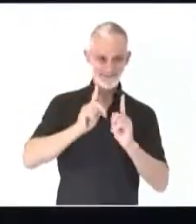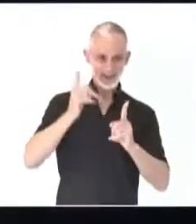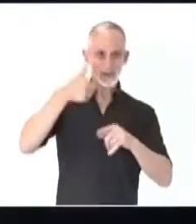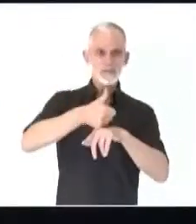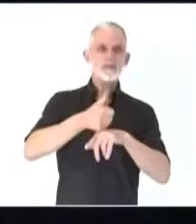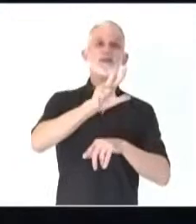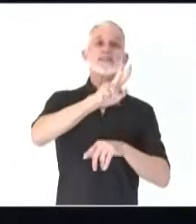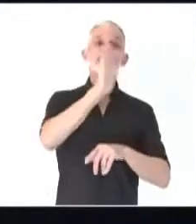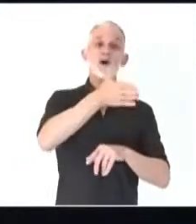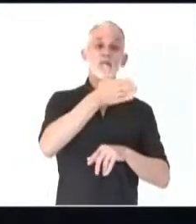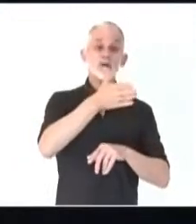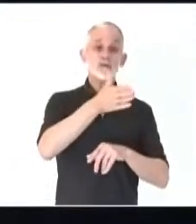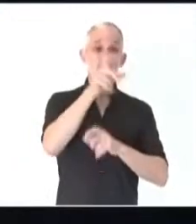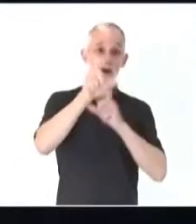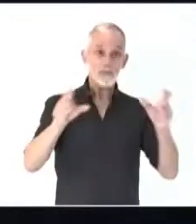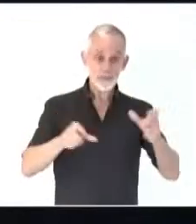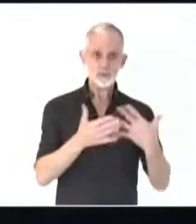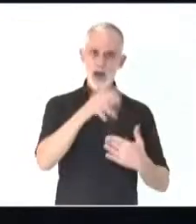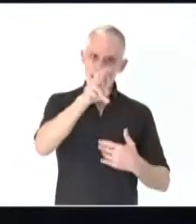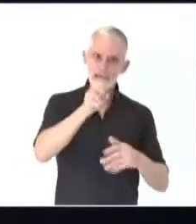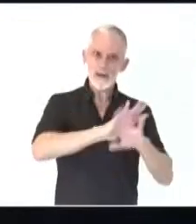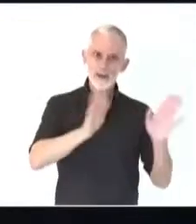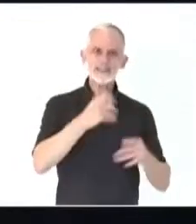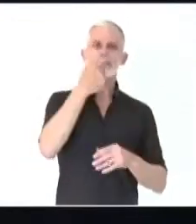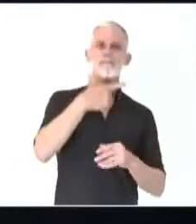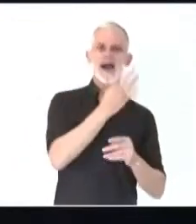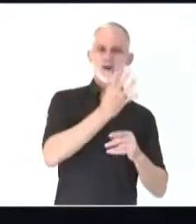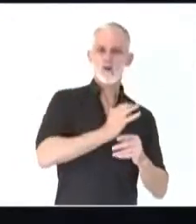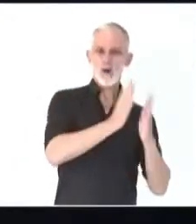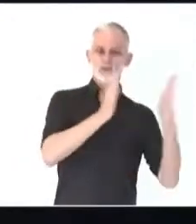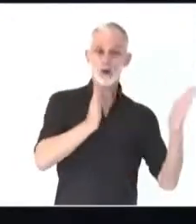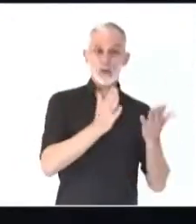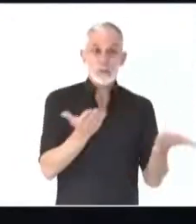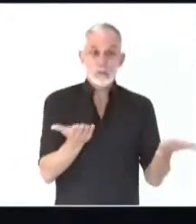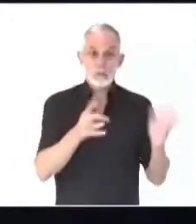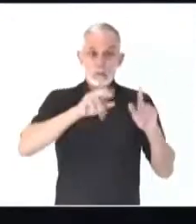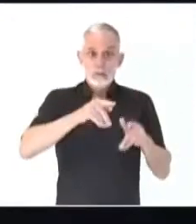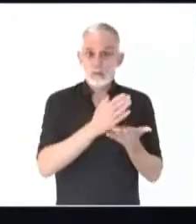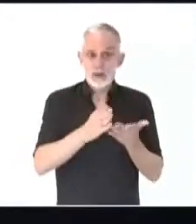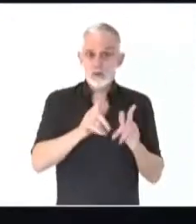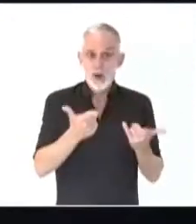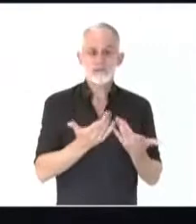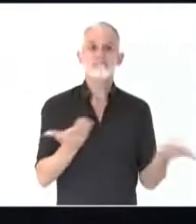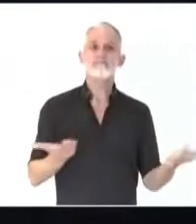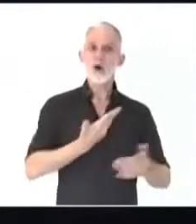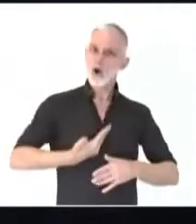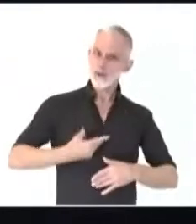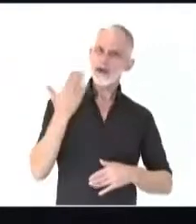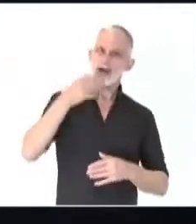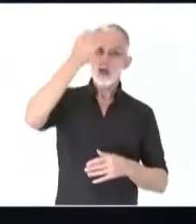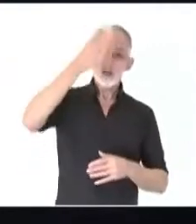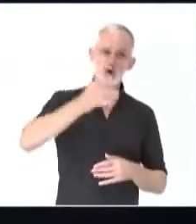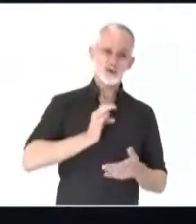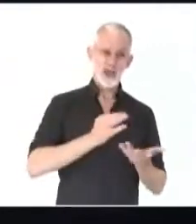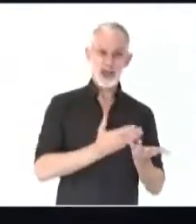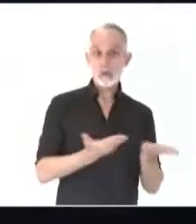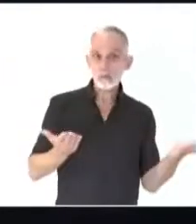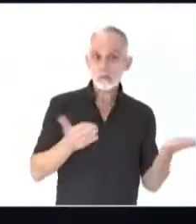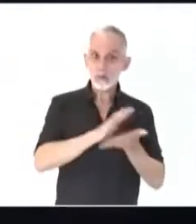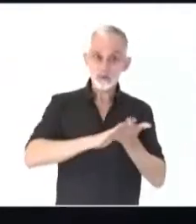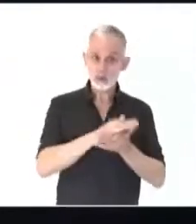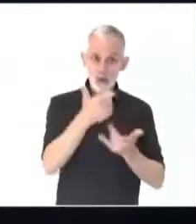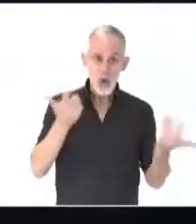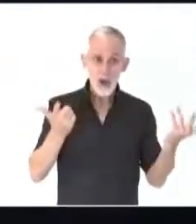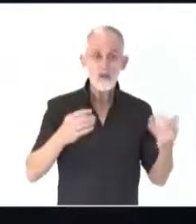35% de los porteños ya alquilaba. Veníamos de 4 años de gobierno de Macri. Tampoco hubo ninguna política. Ya gobernaba en la ciudad hace 12. No hubo nada. No lo quieren resolver. No hay